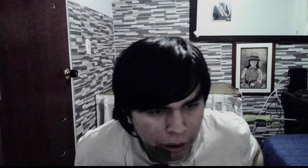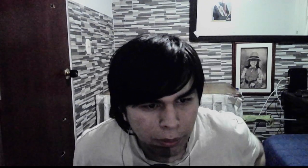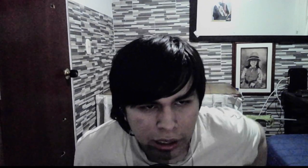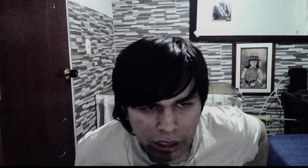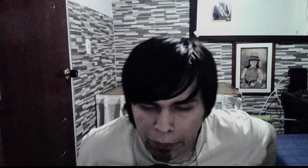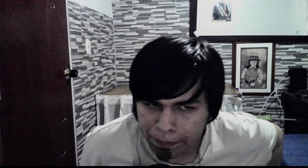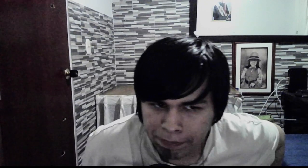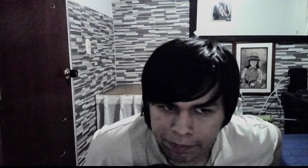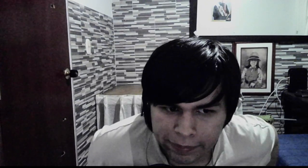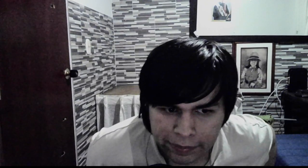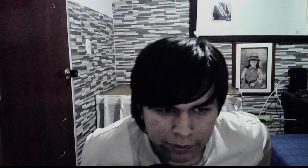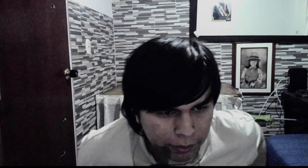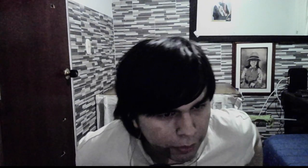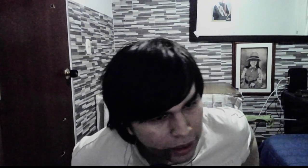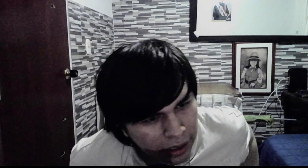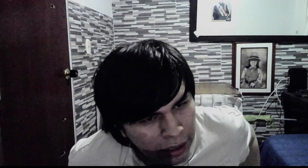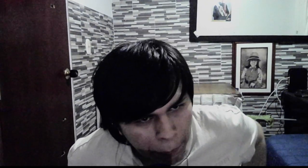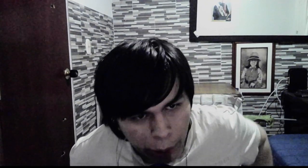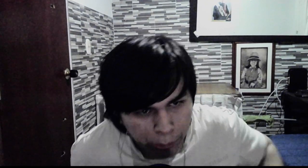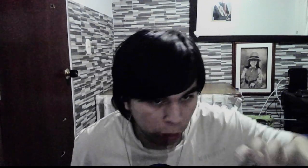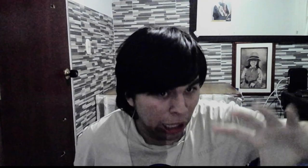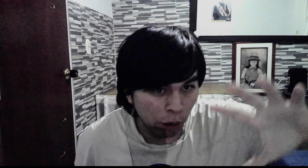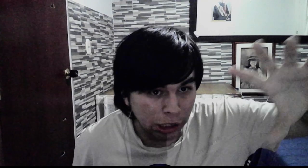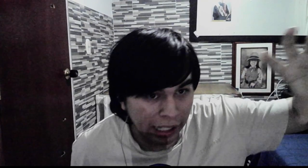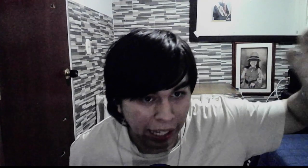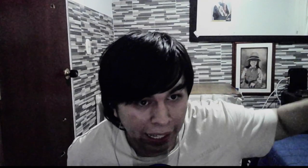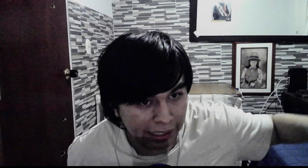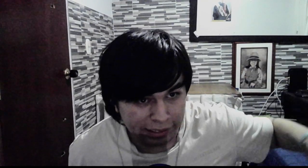donde venimos al tema pues